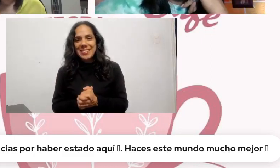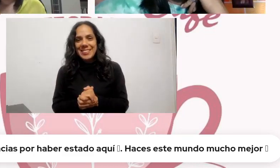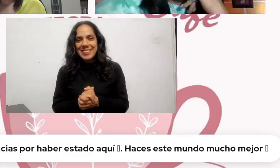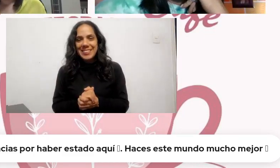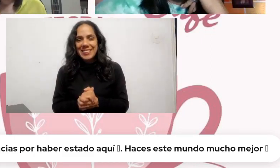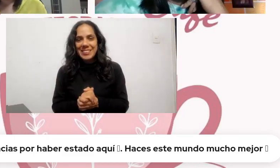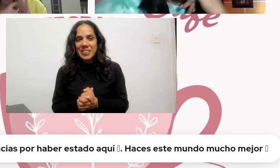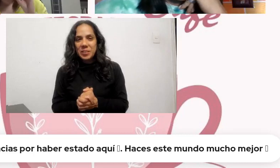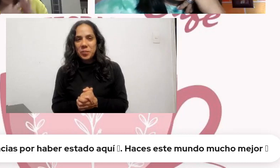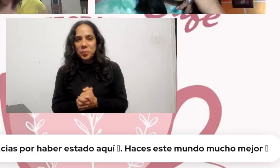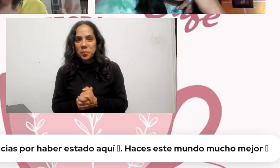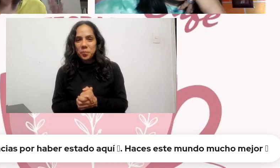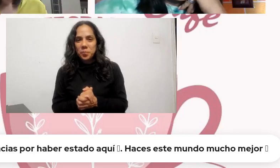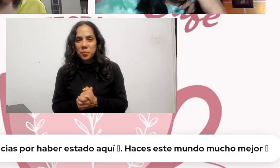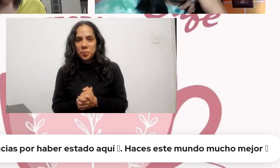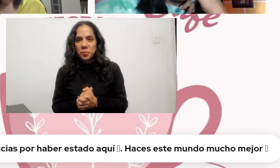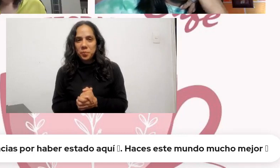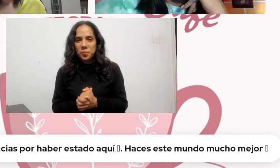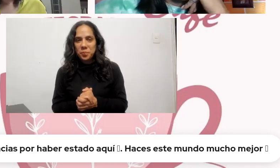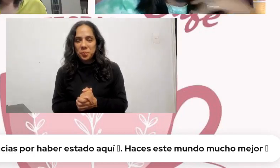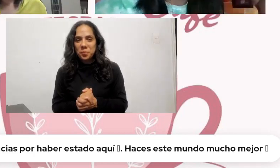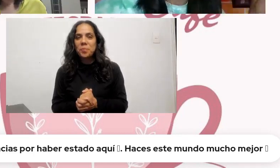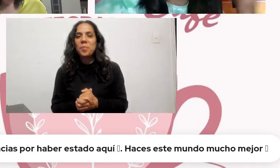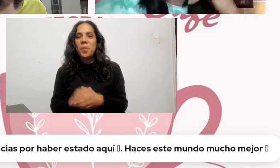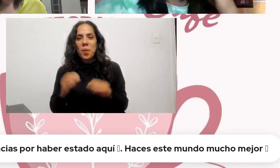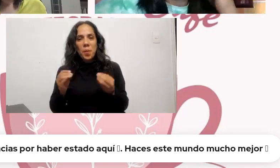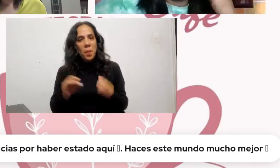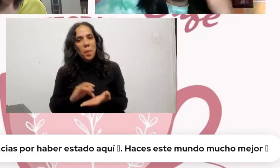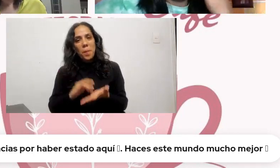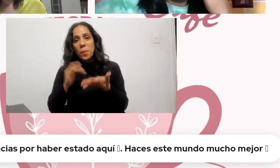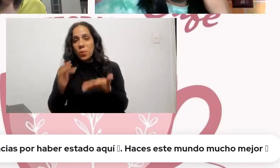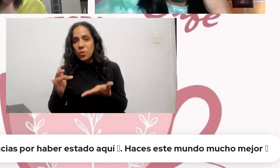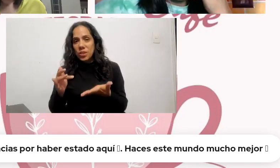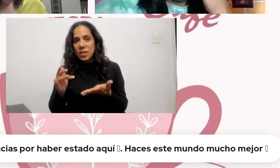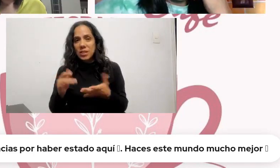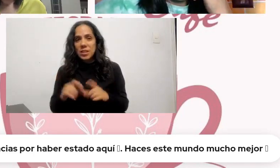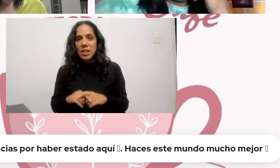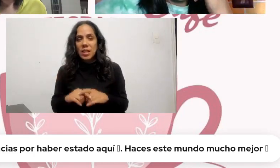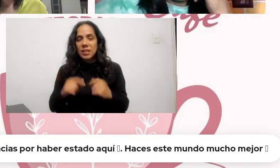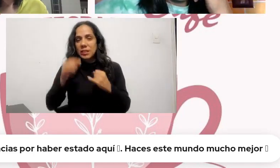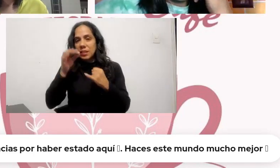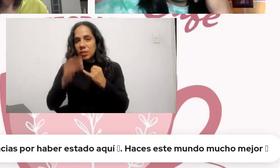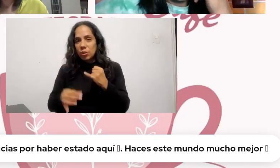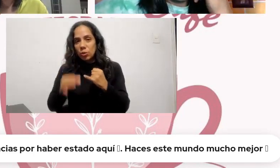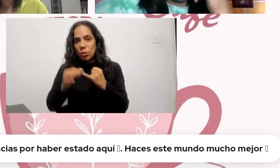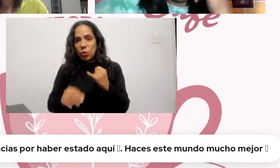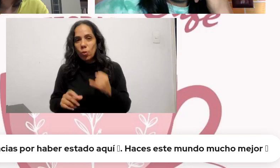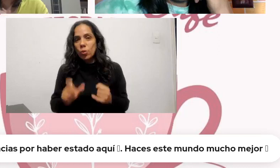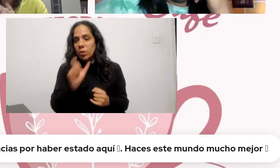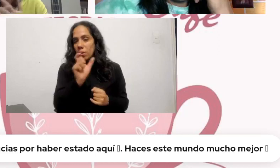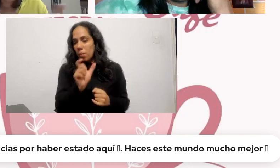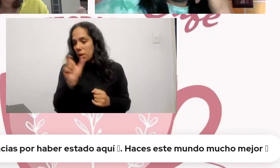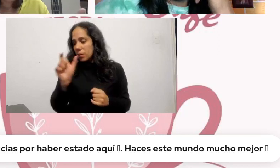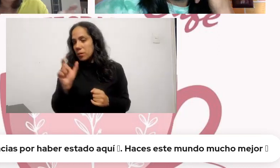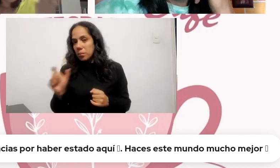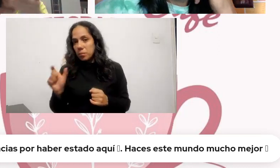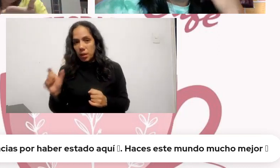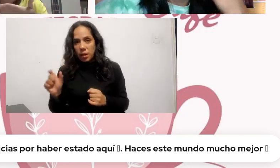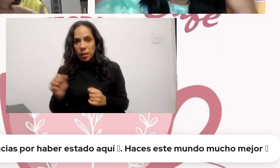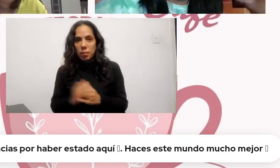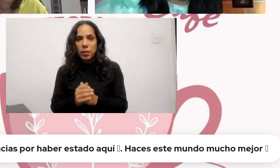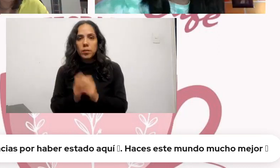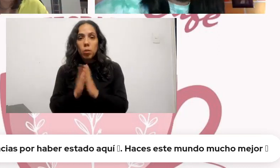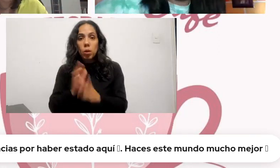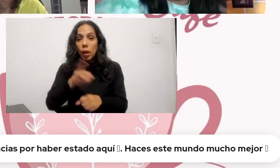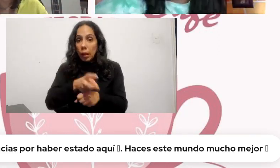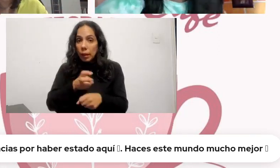decir un comentario al final, pero creo que no lo dejaste sumamente claro. Me permito hacer unas invitaciones antes de verdad